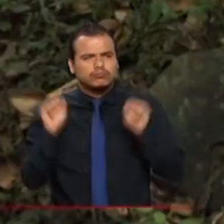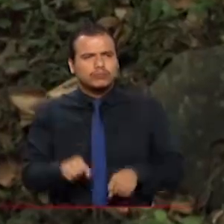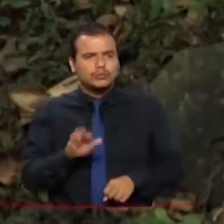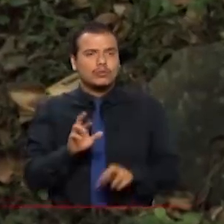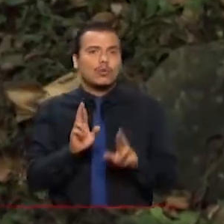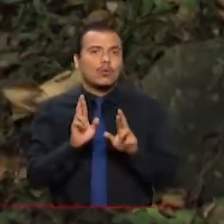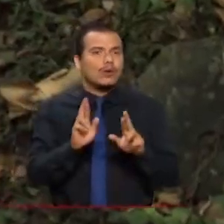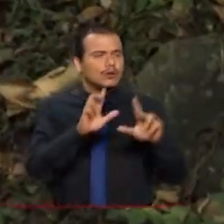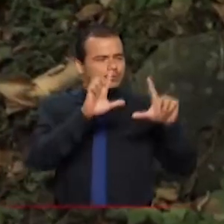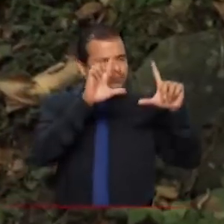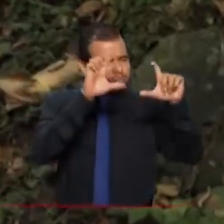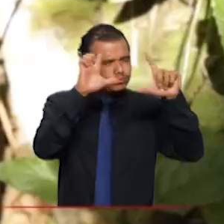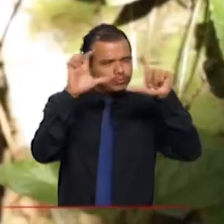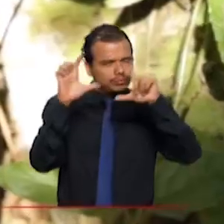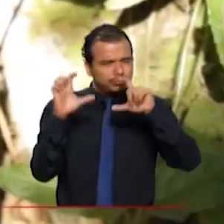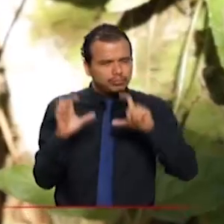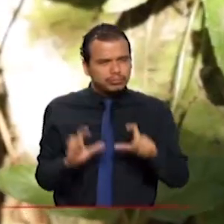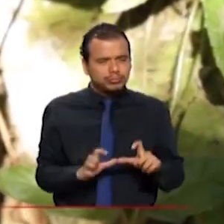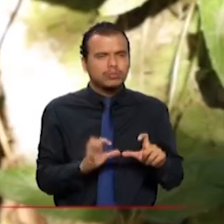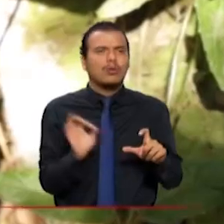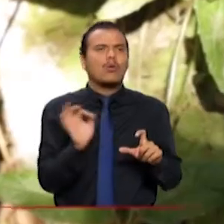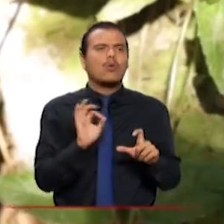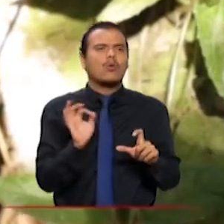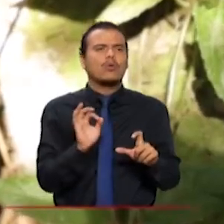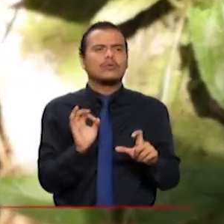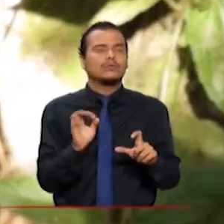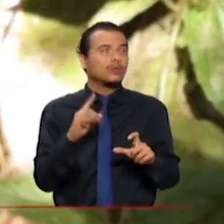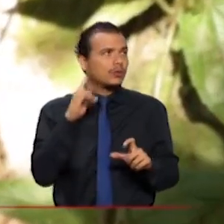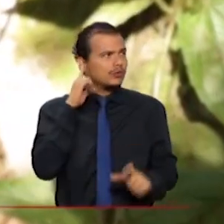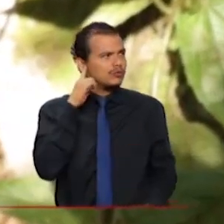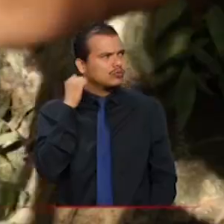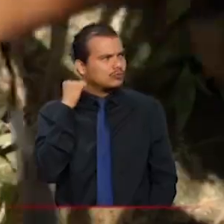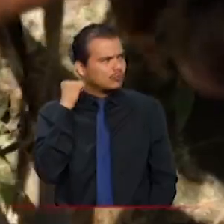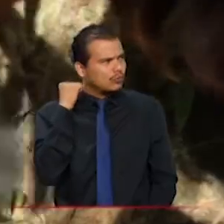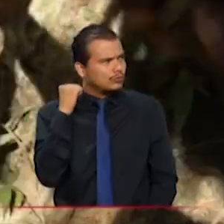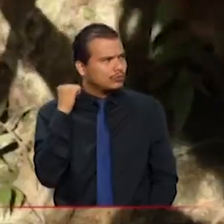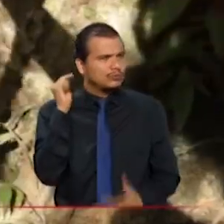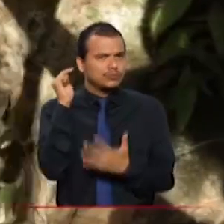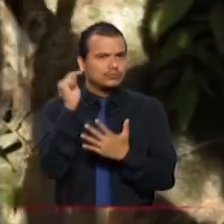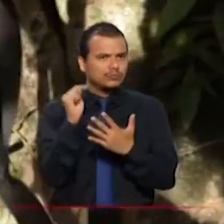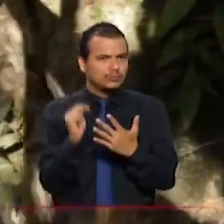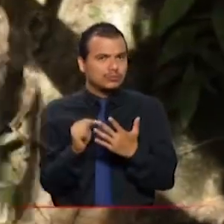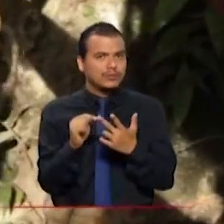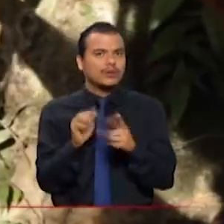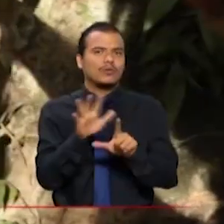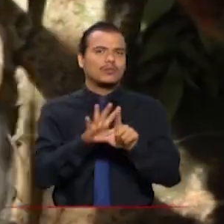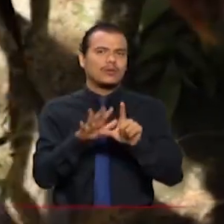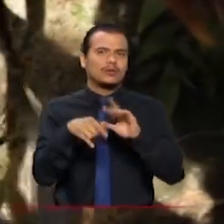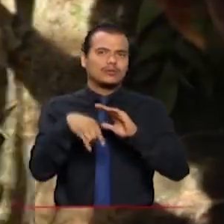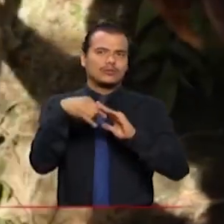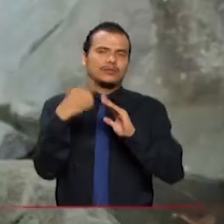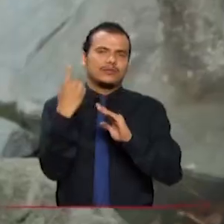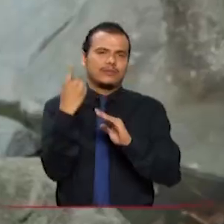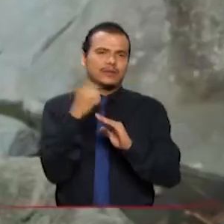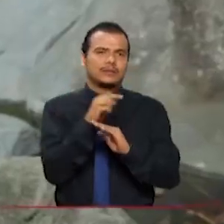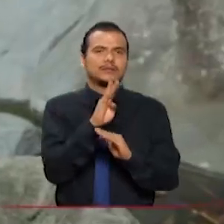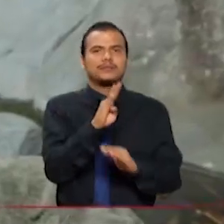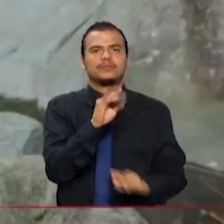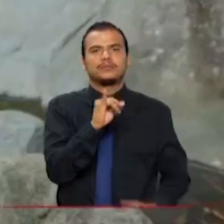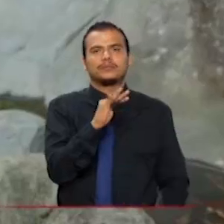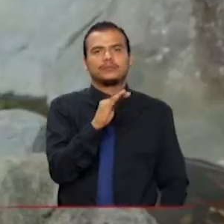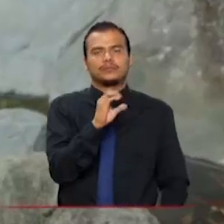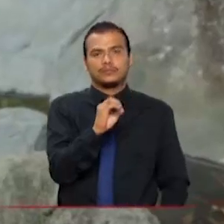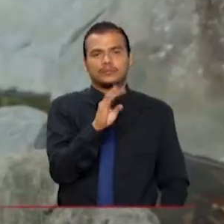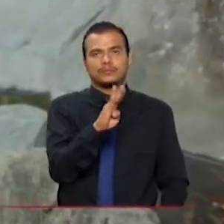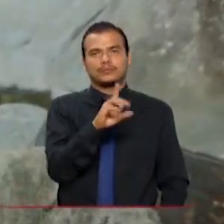sería que tomen fotos o también pueden ser registros sonoros. Todavía la plataforma no recibe videos. Los BioBlitz son generales y en